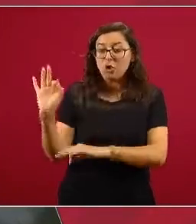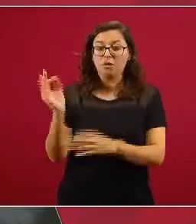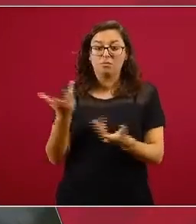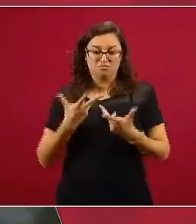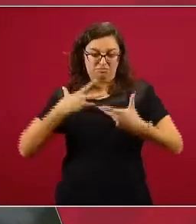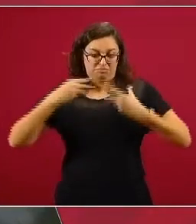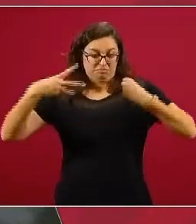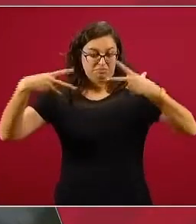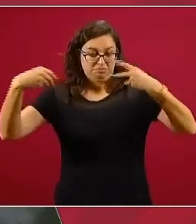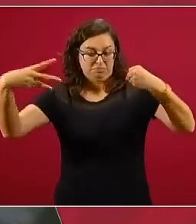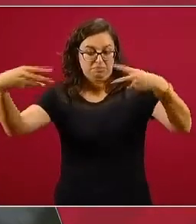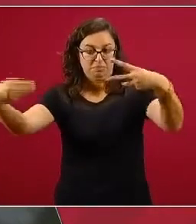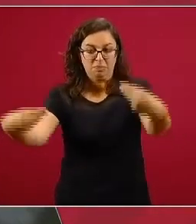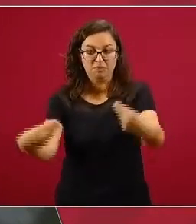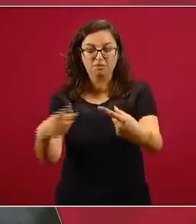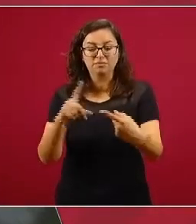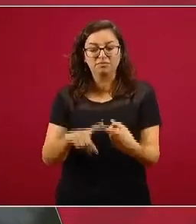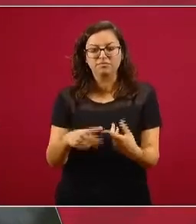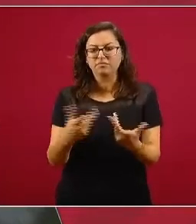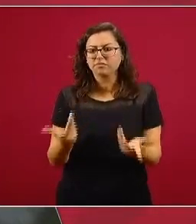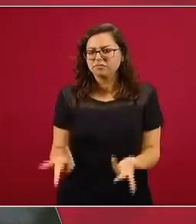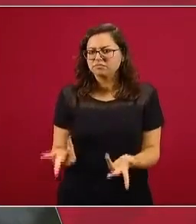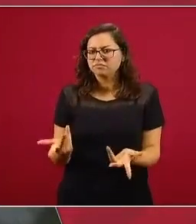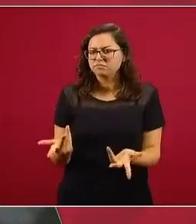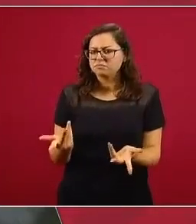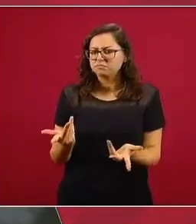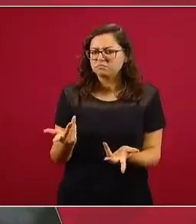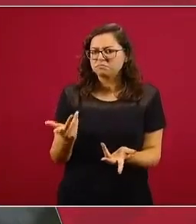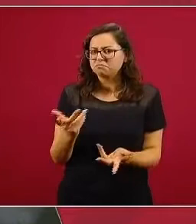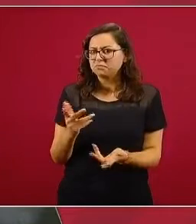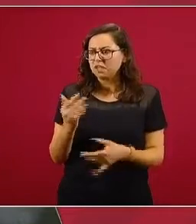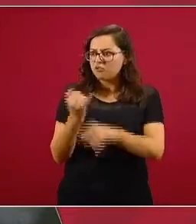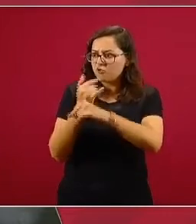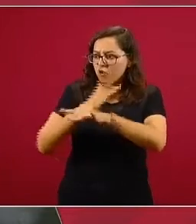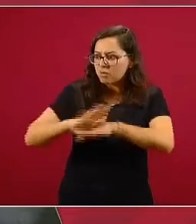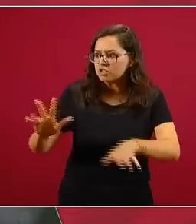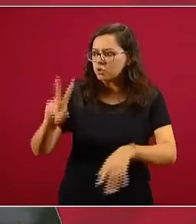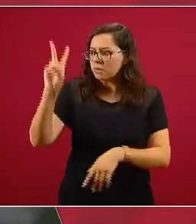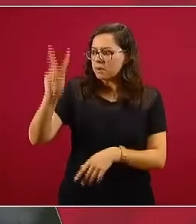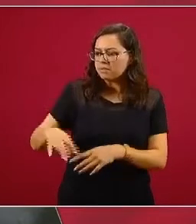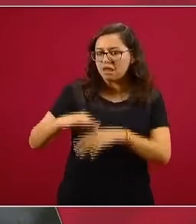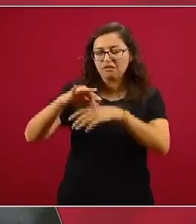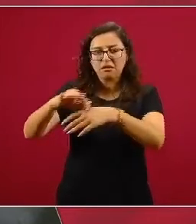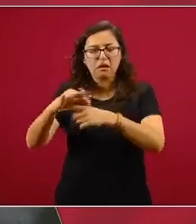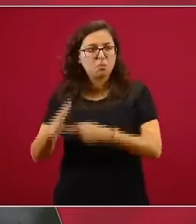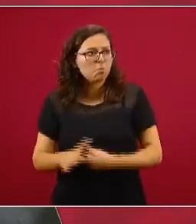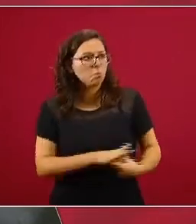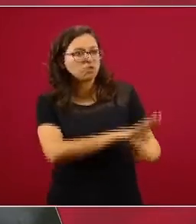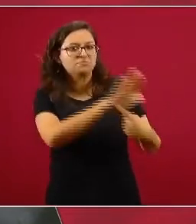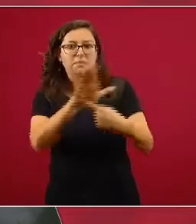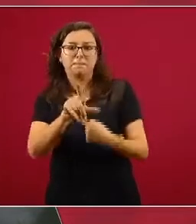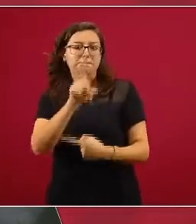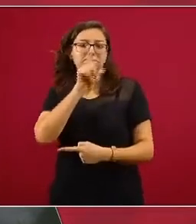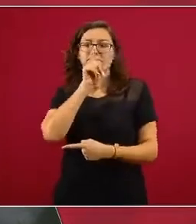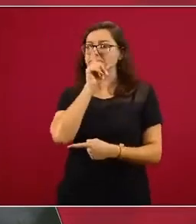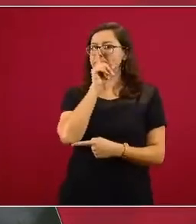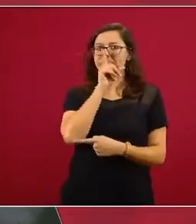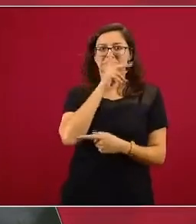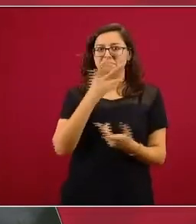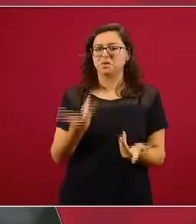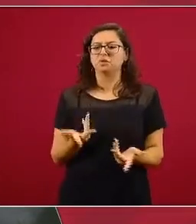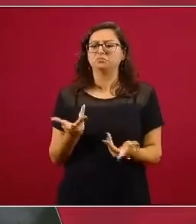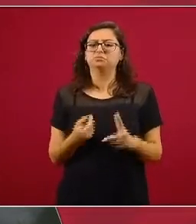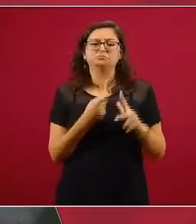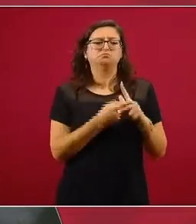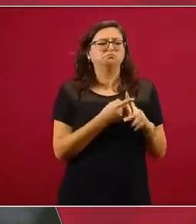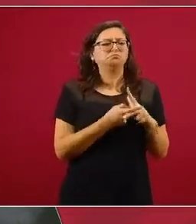estas epidemias sorprendentemente fueron muy pequeñas y nunca se dio a conocer su dimensión real, que es incompatible con las